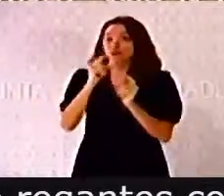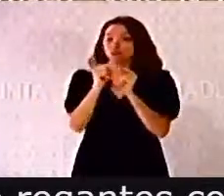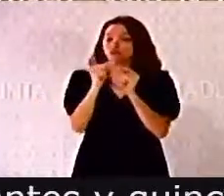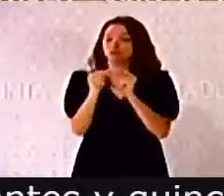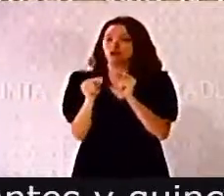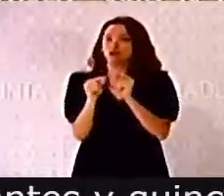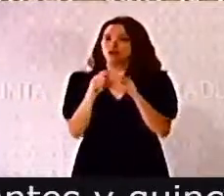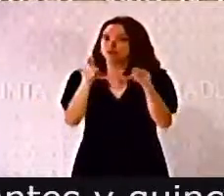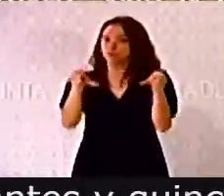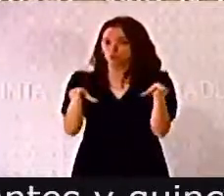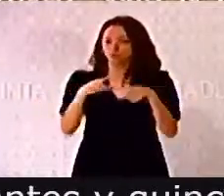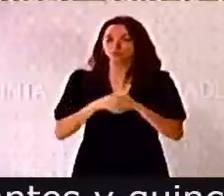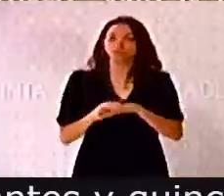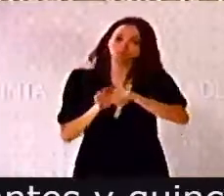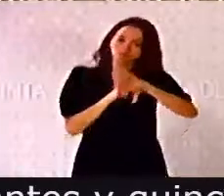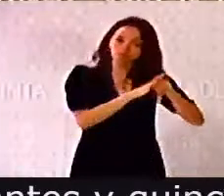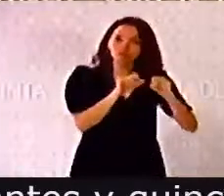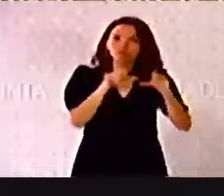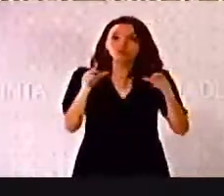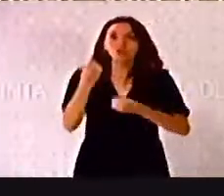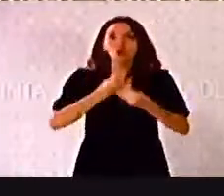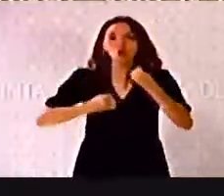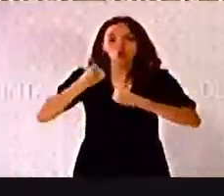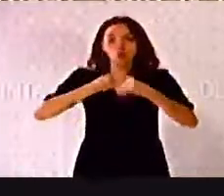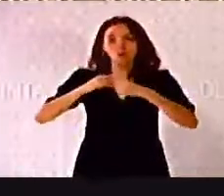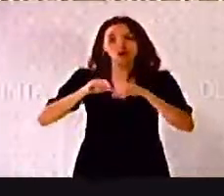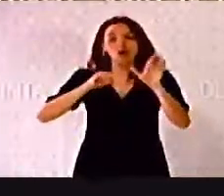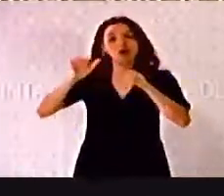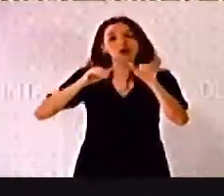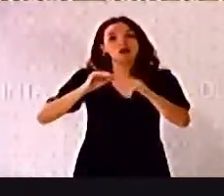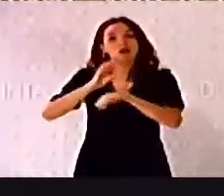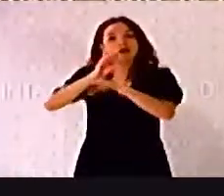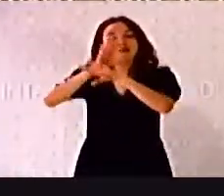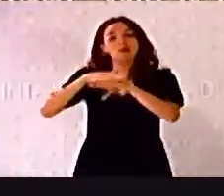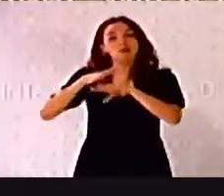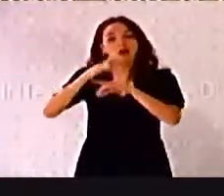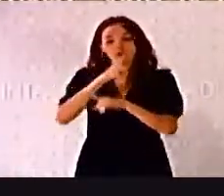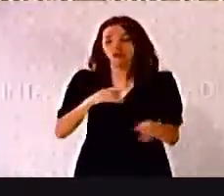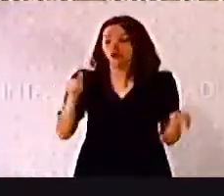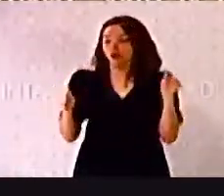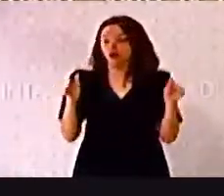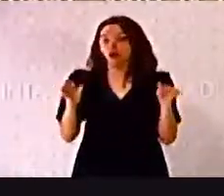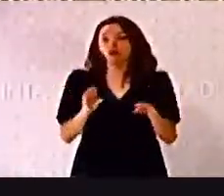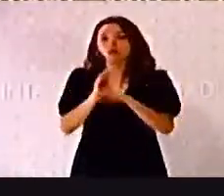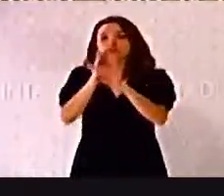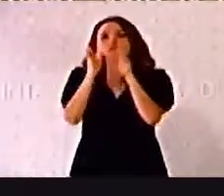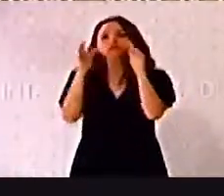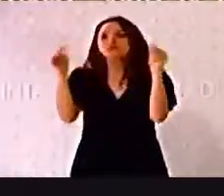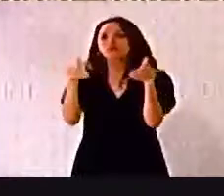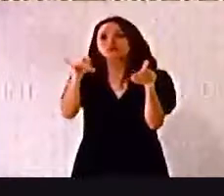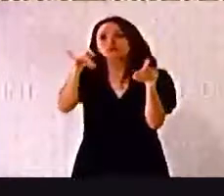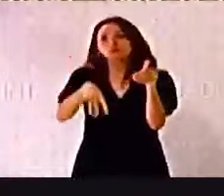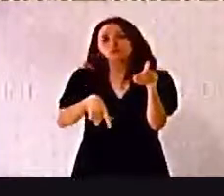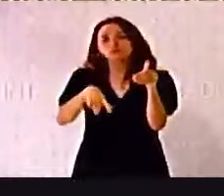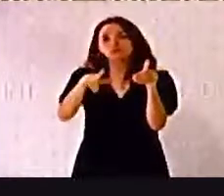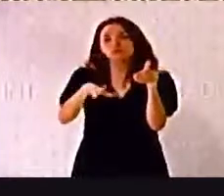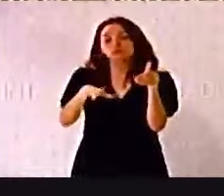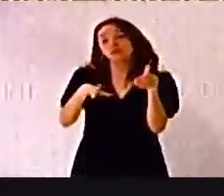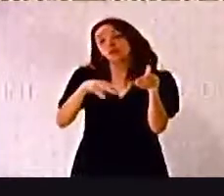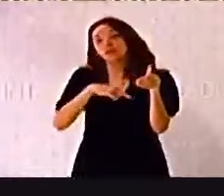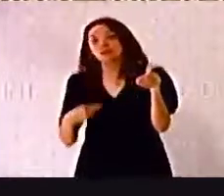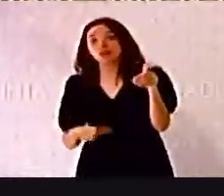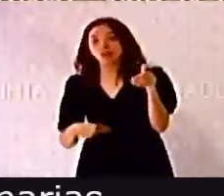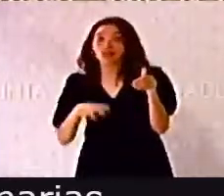En Economía, hemos autorizado la convocatoria para el presente ejercicio de las ayudas extraordinarias destinadas a la contención sanitaria de